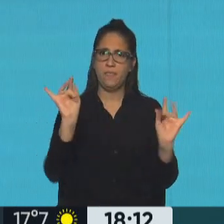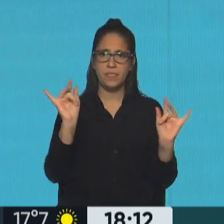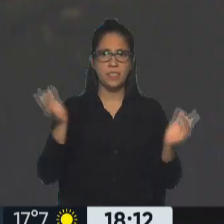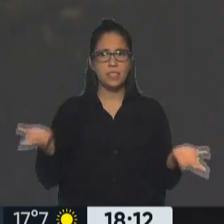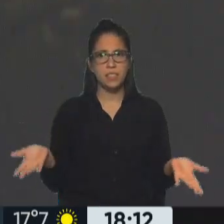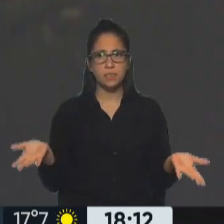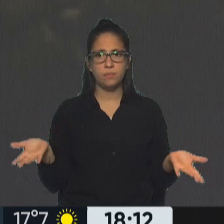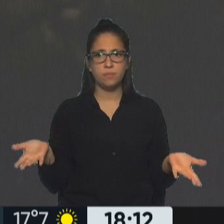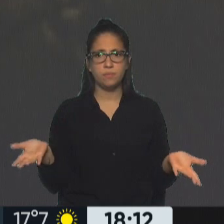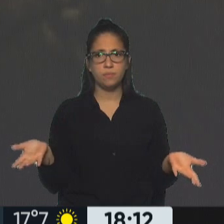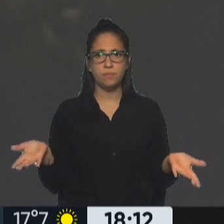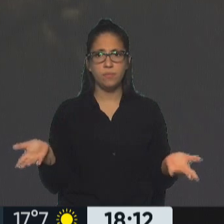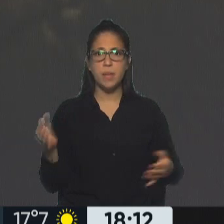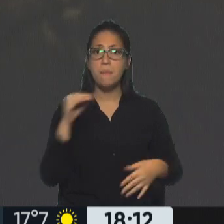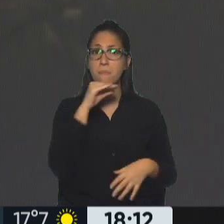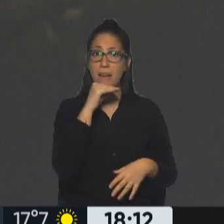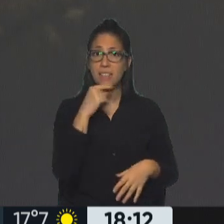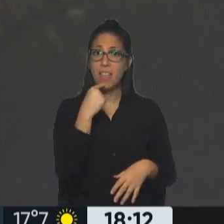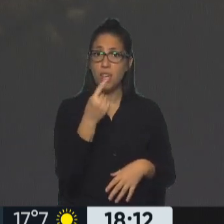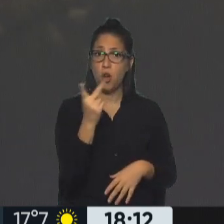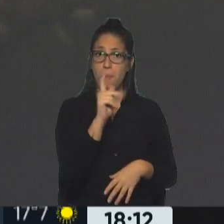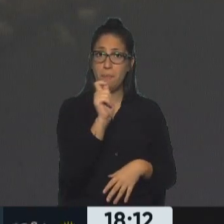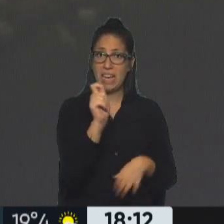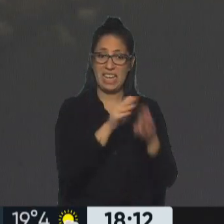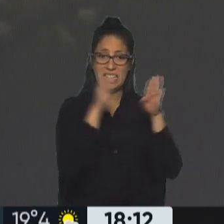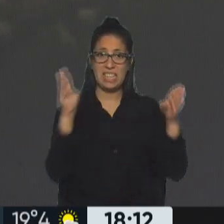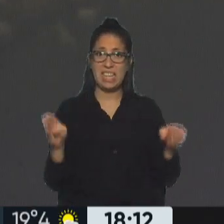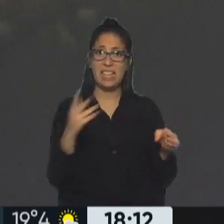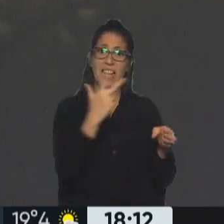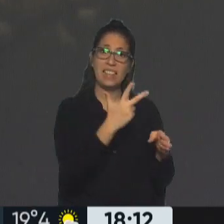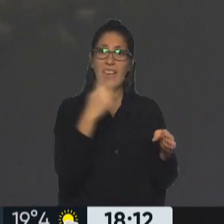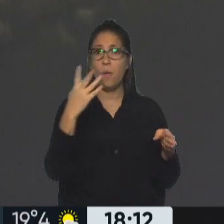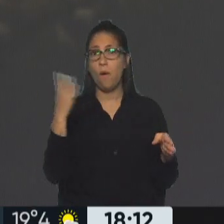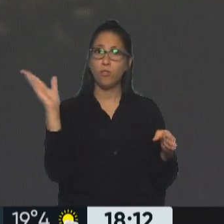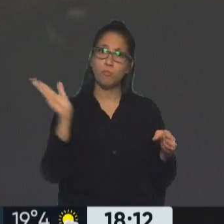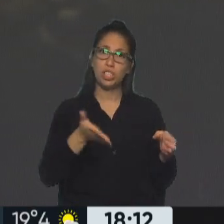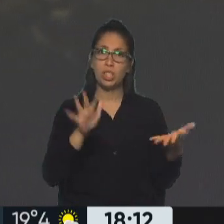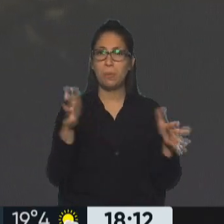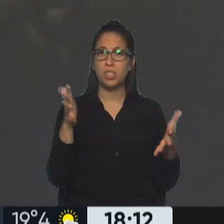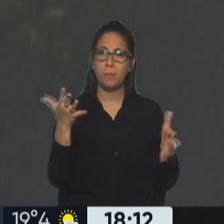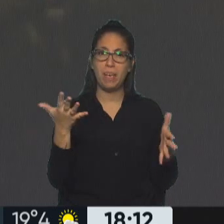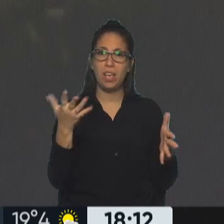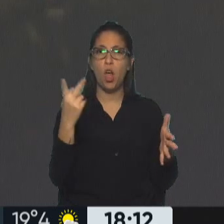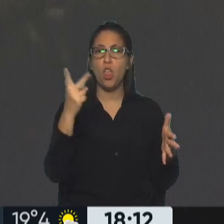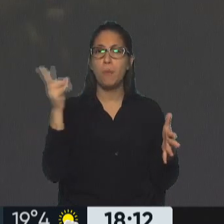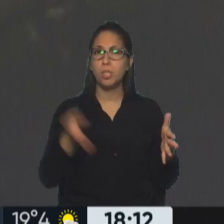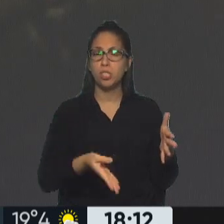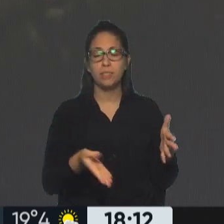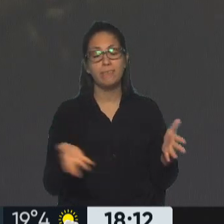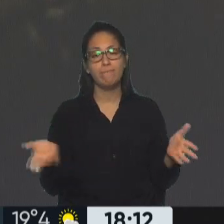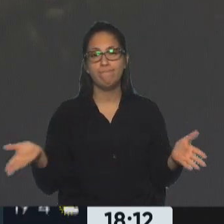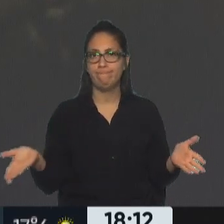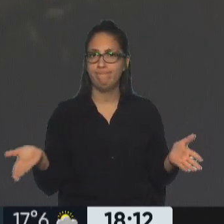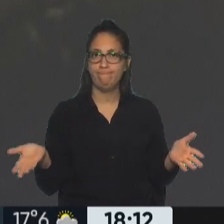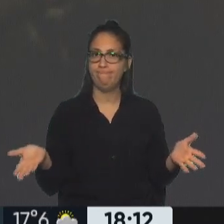Sergio Massa de que en estos primeros meses íbamos a tener una baja entre el 4 y el 3% y posteriormente al 2%.